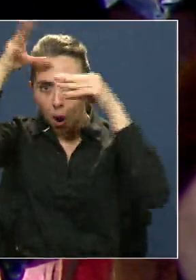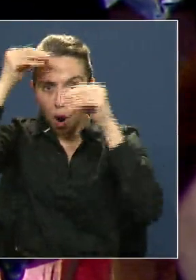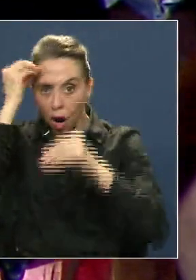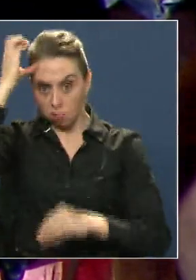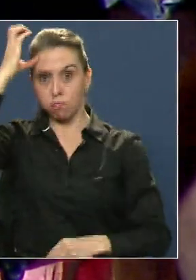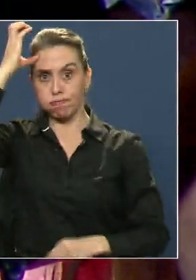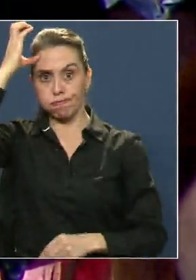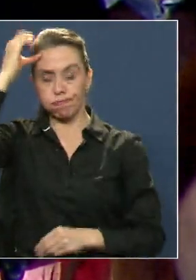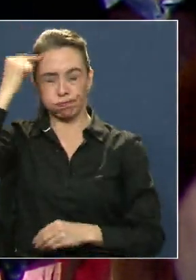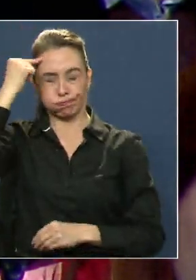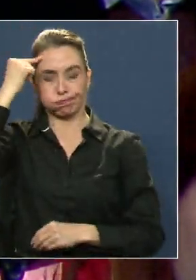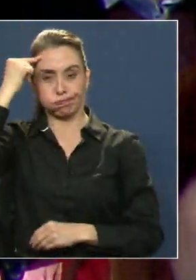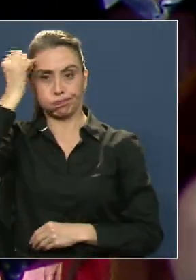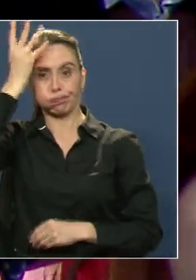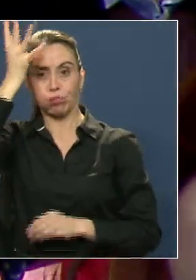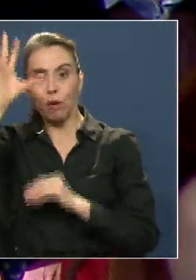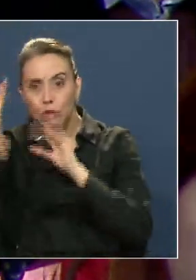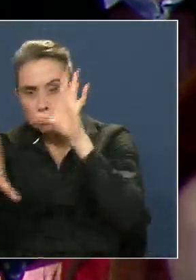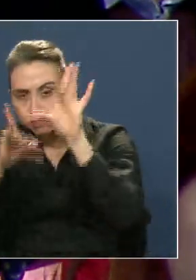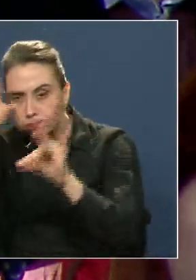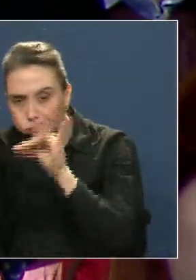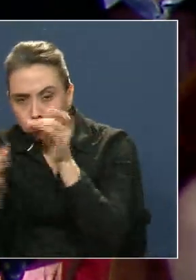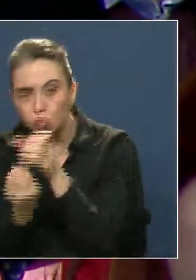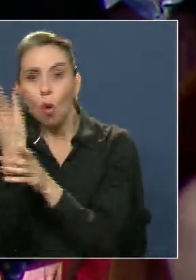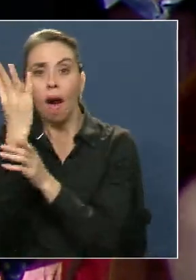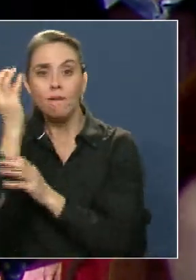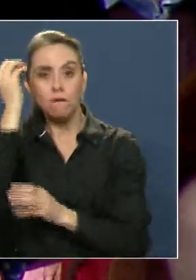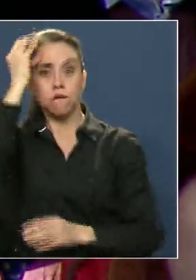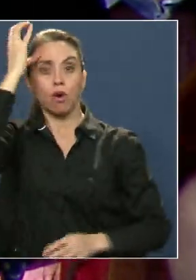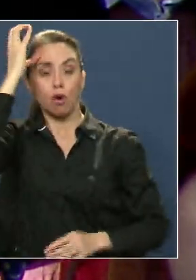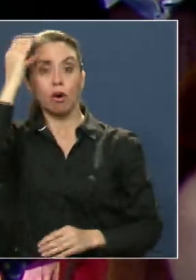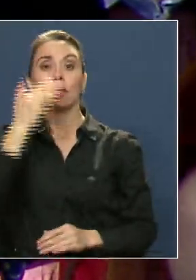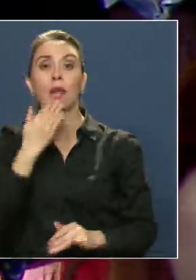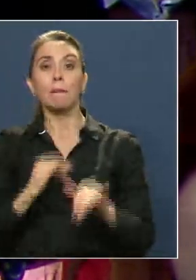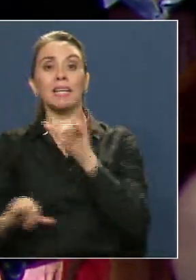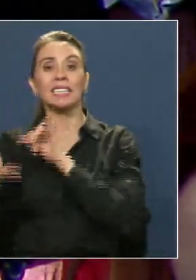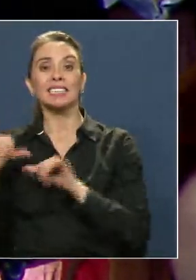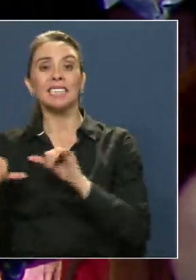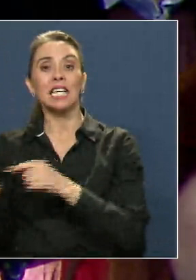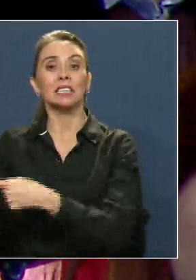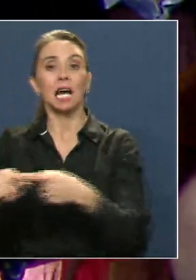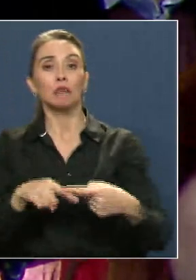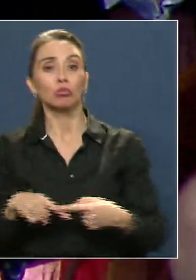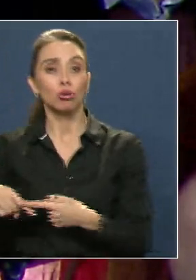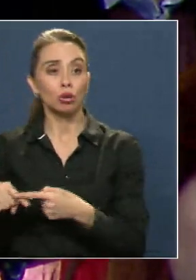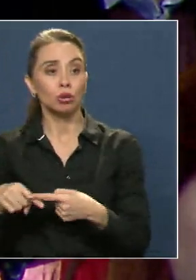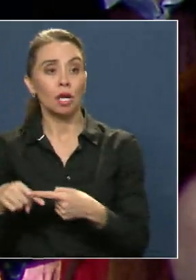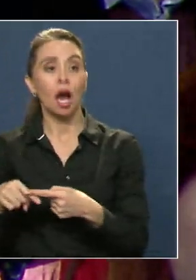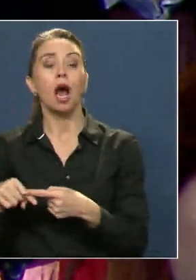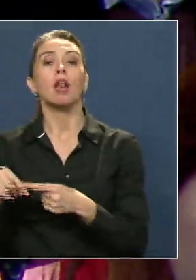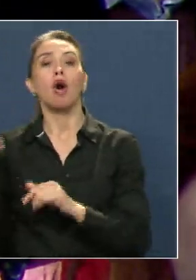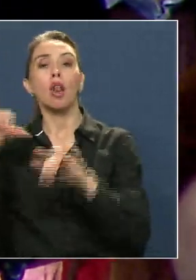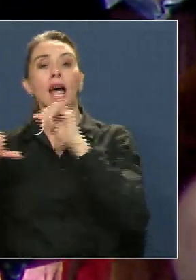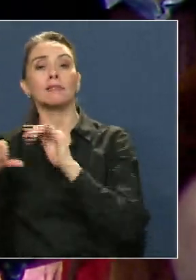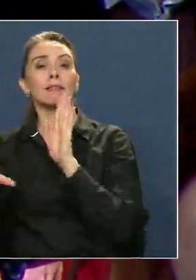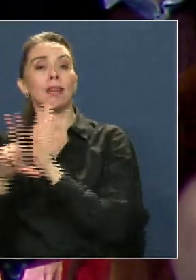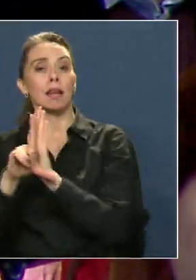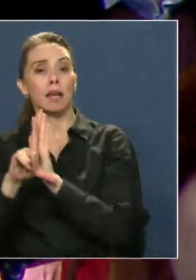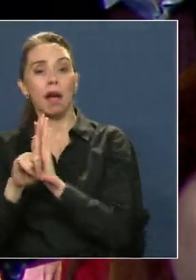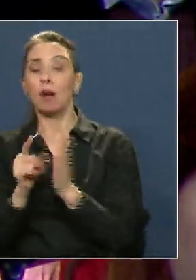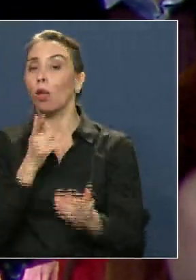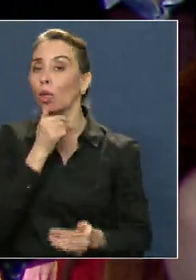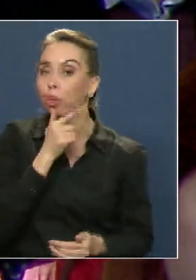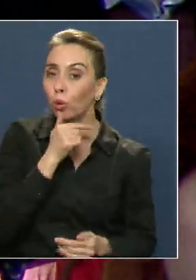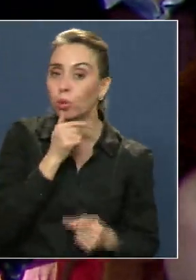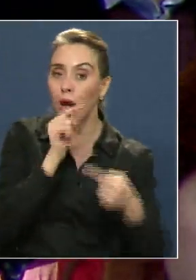nuevos conocimientos, también lo es para las ciencias sociales o en este caso jurídicas, y por lo tanto dudar de